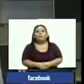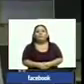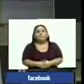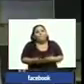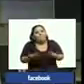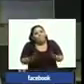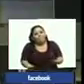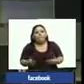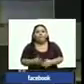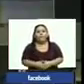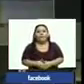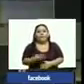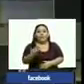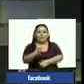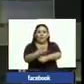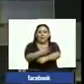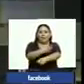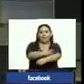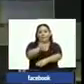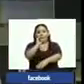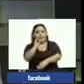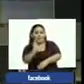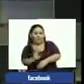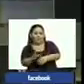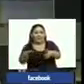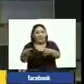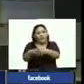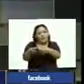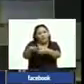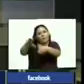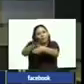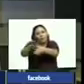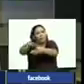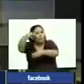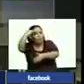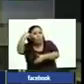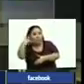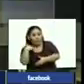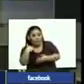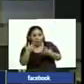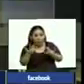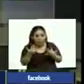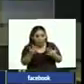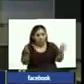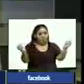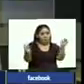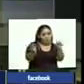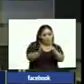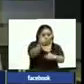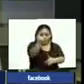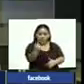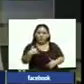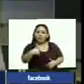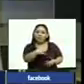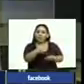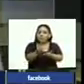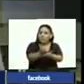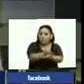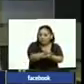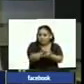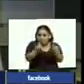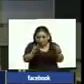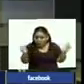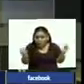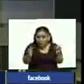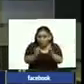Bueno, como ya lo decía, la jefa de fracción del FMLN están esperando una reunión con el ministro de Hacienda. De tener